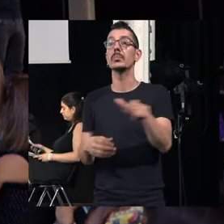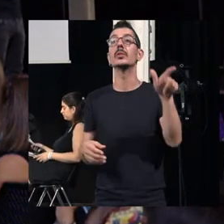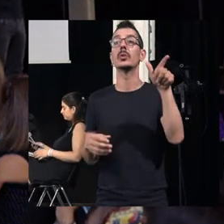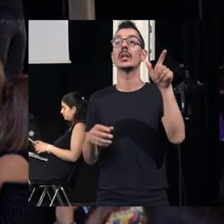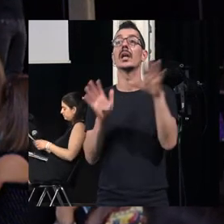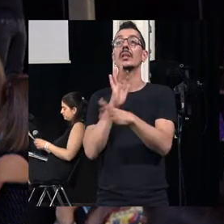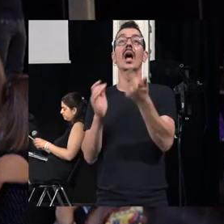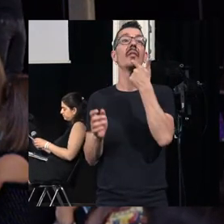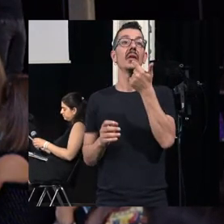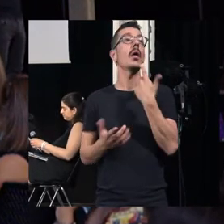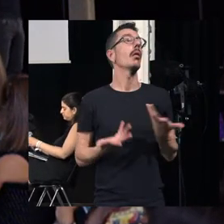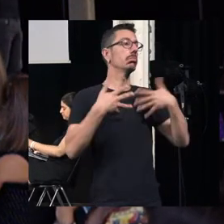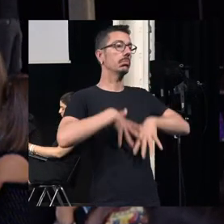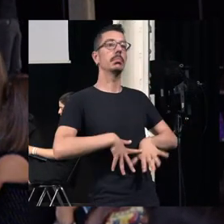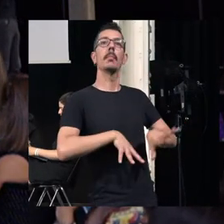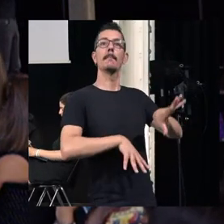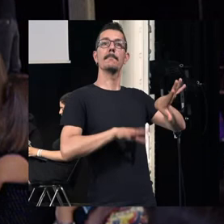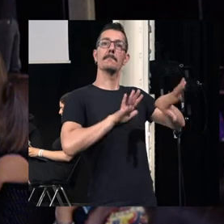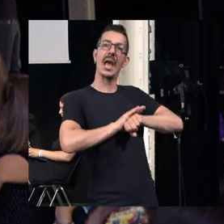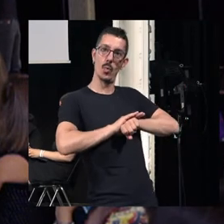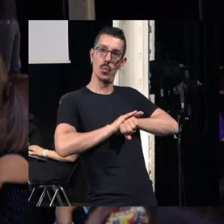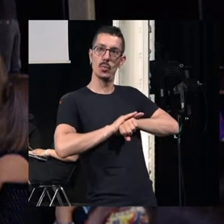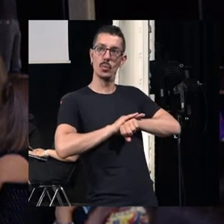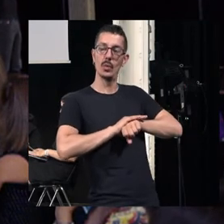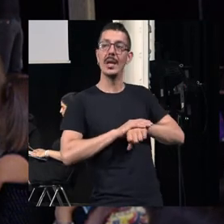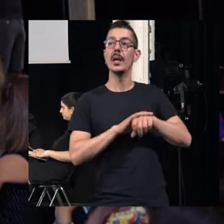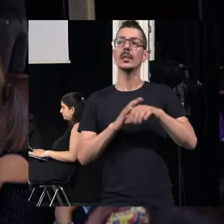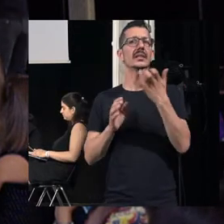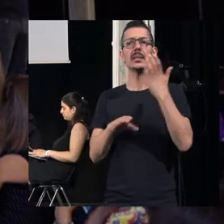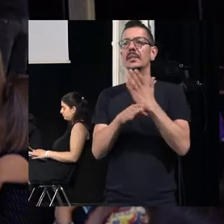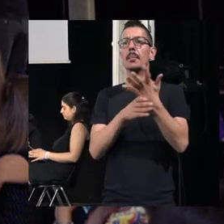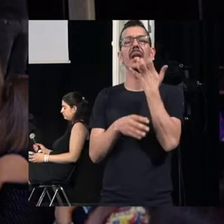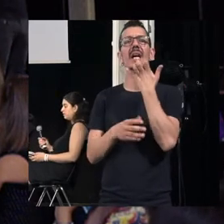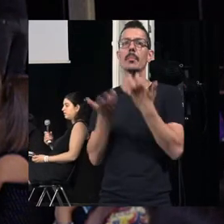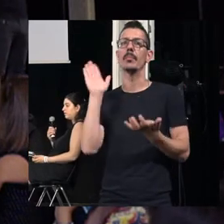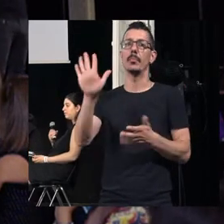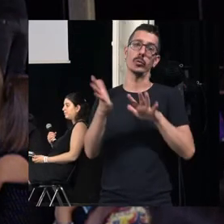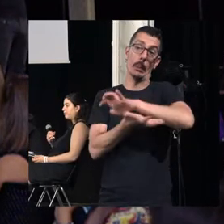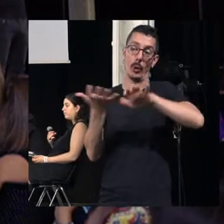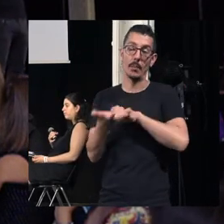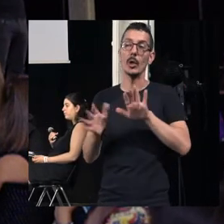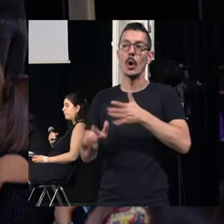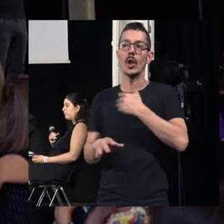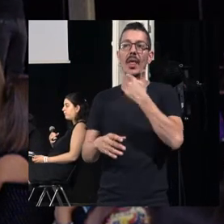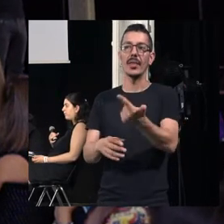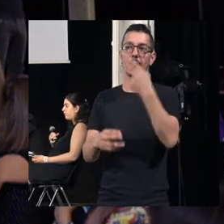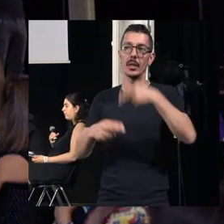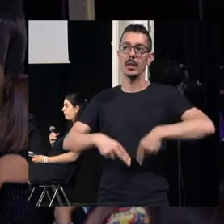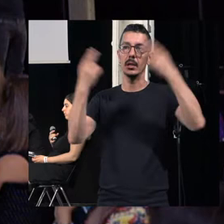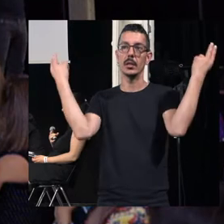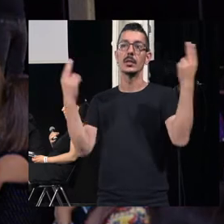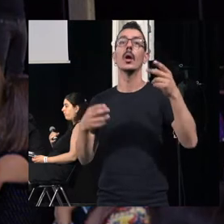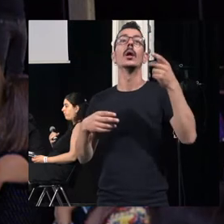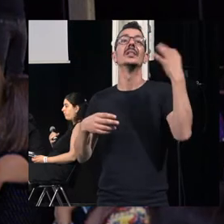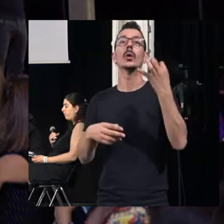suyo. Y siempre pongo un ejemplo, mirar, y es polémico, pero lo quiero decir. Vosotros debéis conocer, algunas